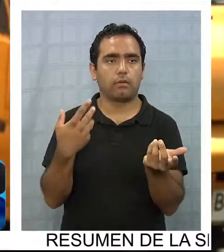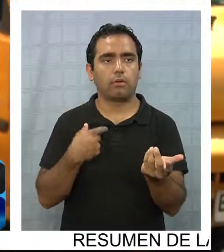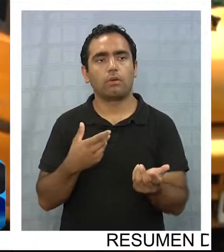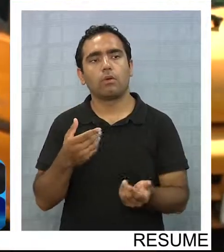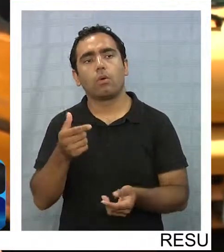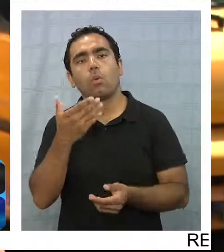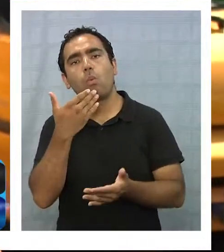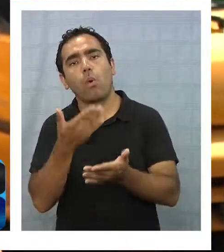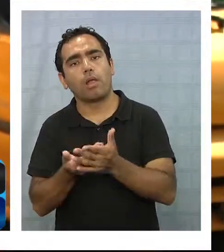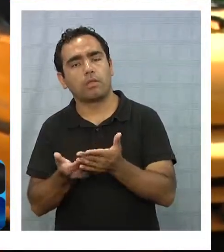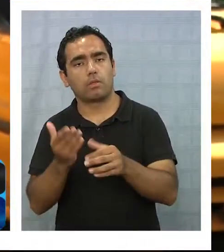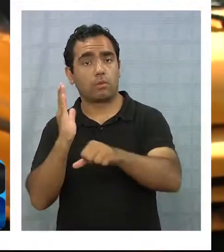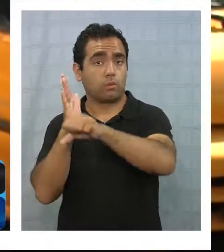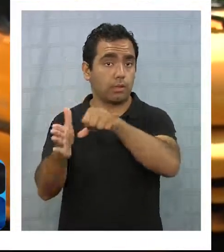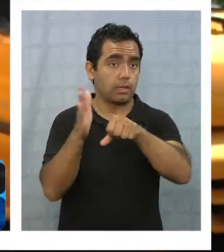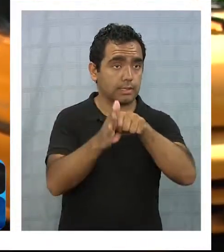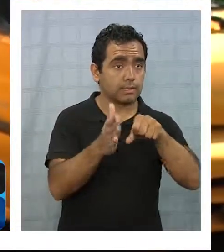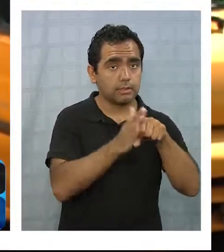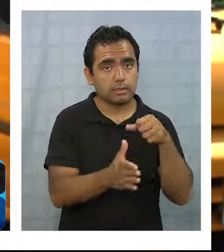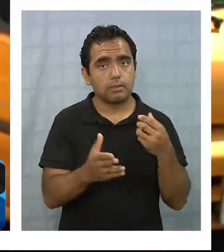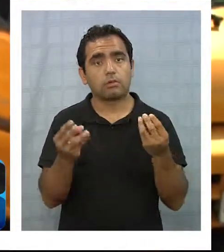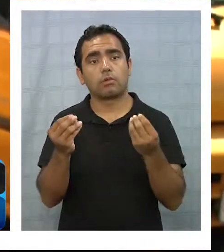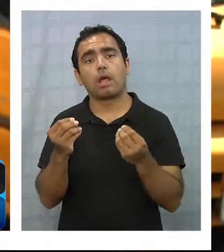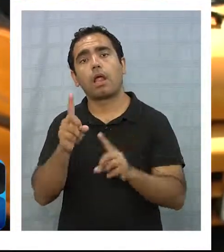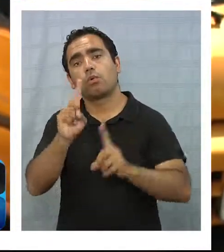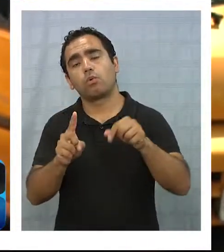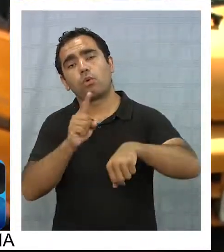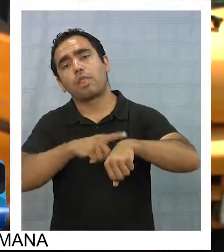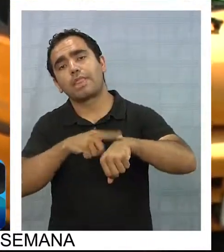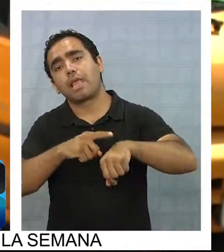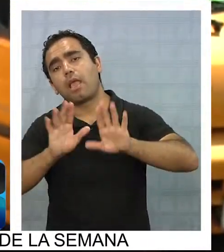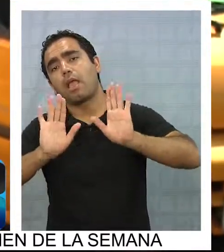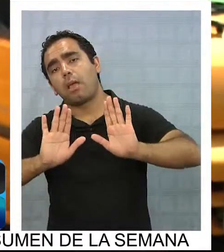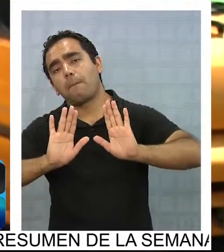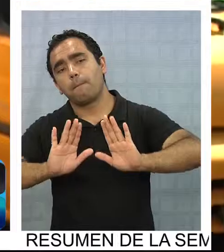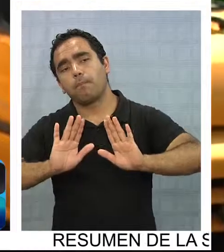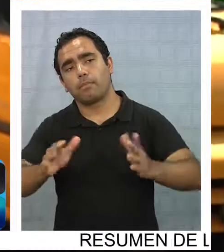grandes despidos, muchas veces la gente se toma un tiempo y después busca trabajo nuevamente.